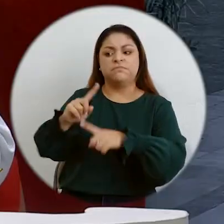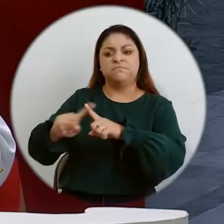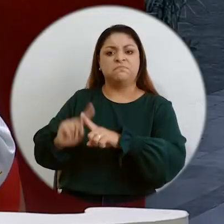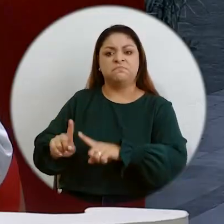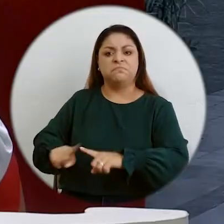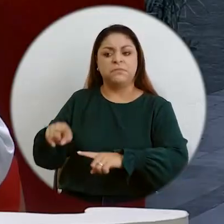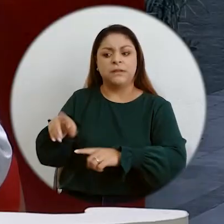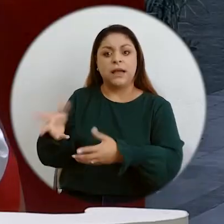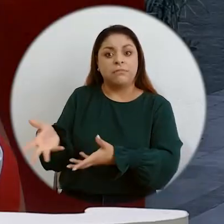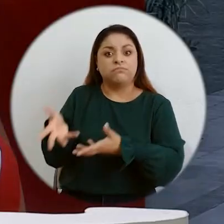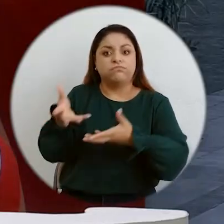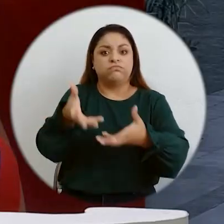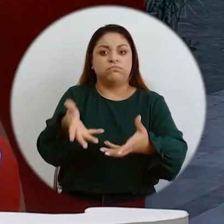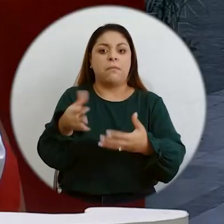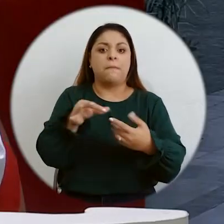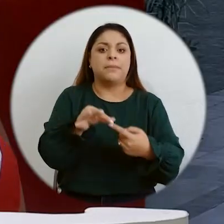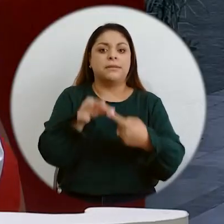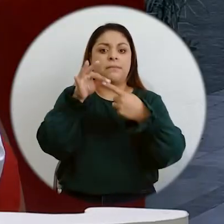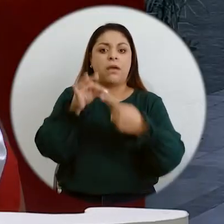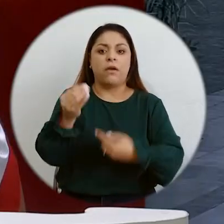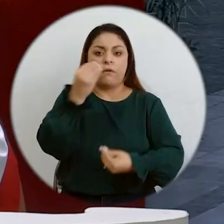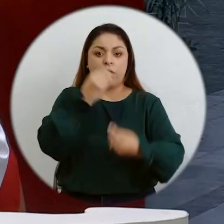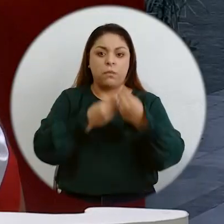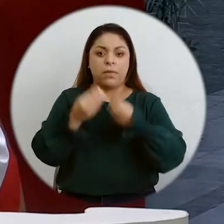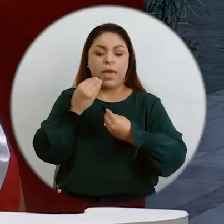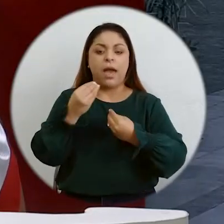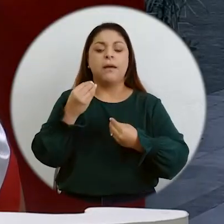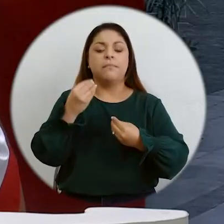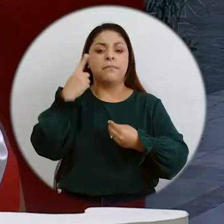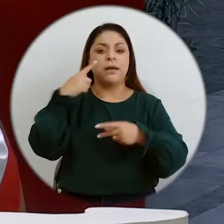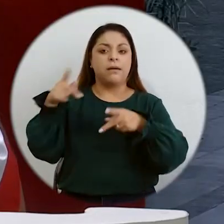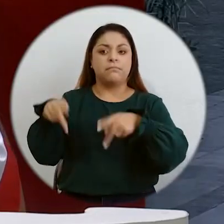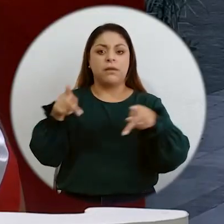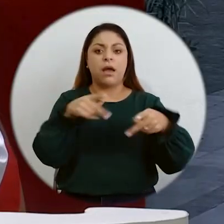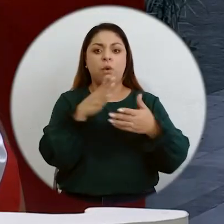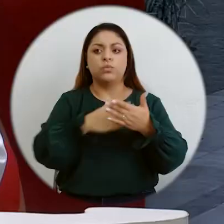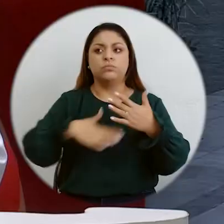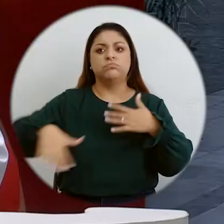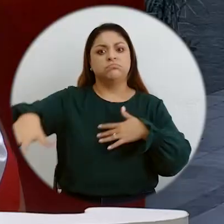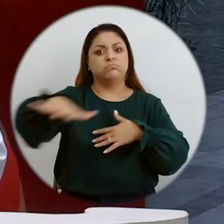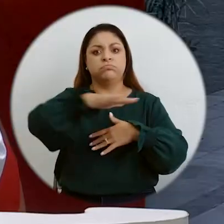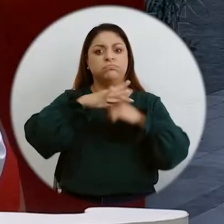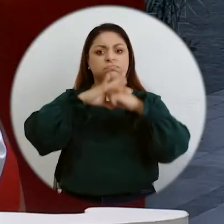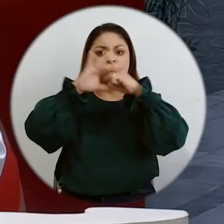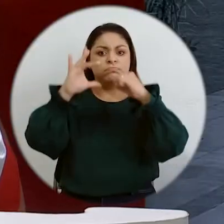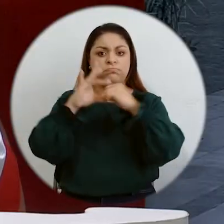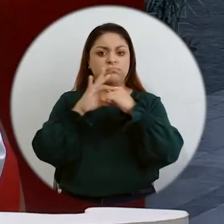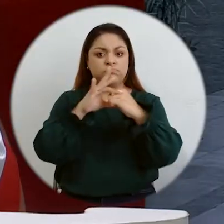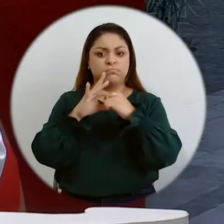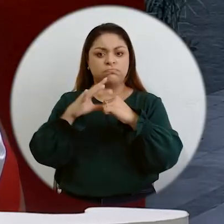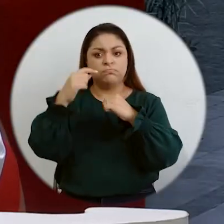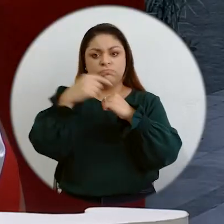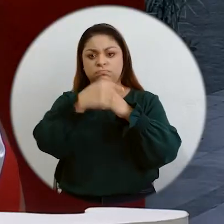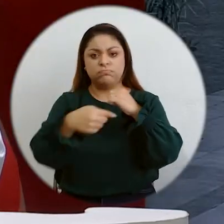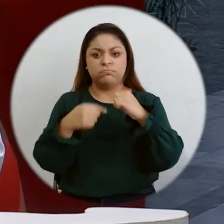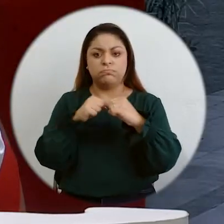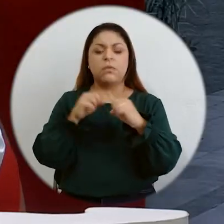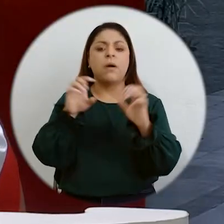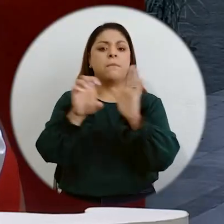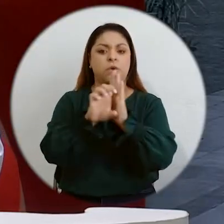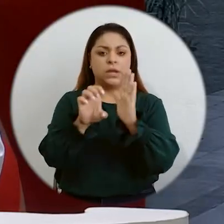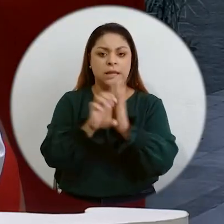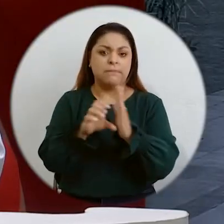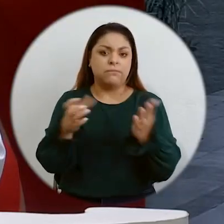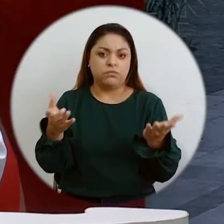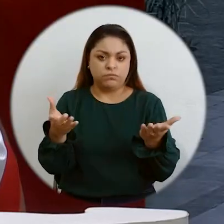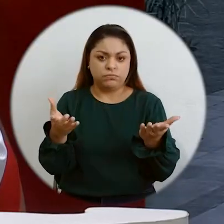de las principales fuentes de alimento para muchas personas en diferentes partes del planeta. Por ejemplo, ¿qué